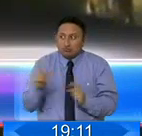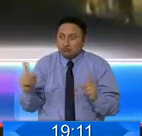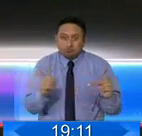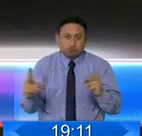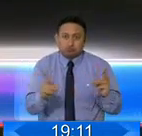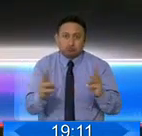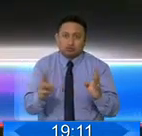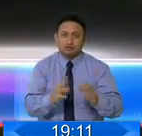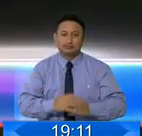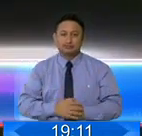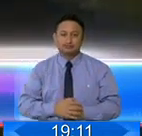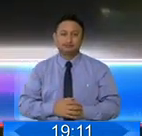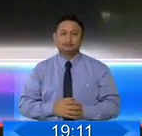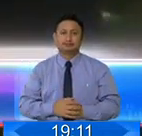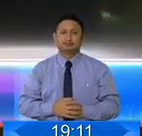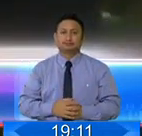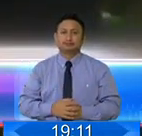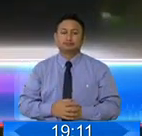protección.